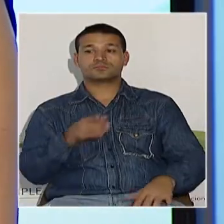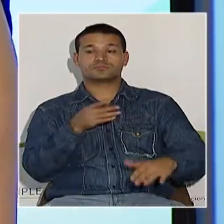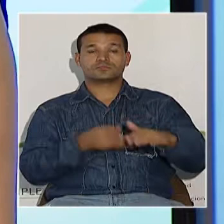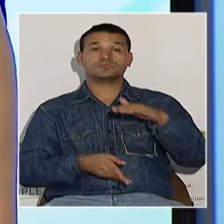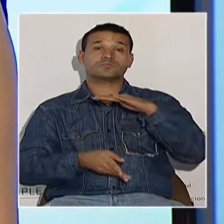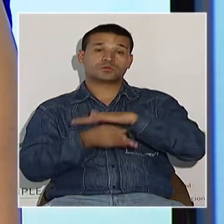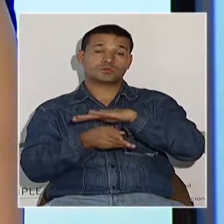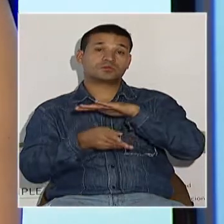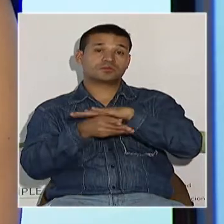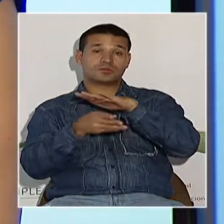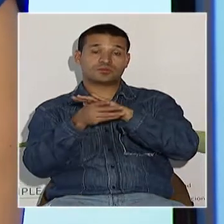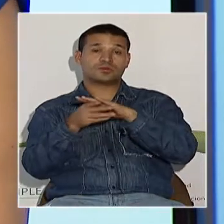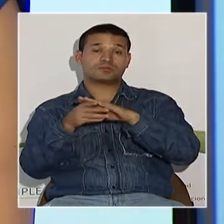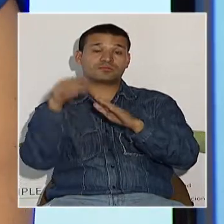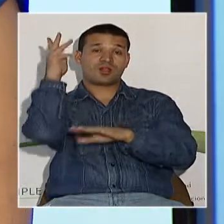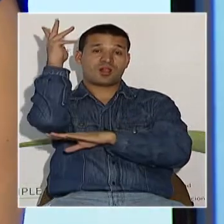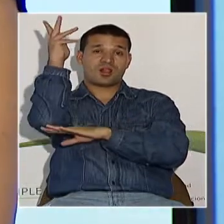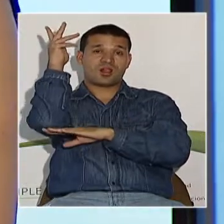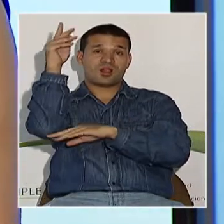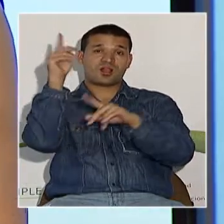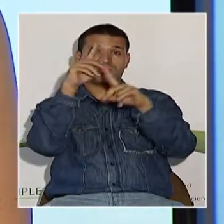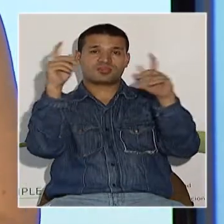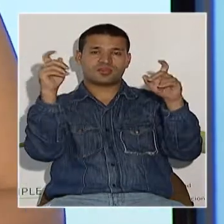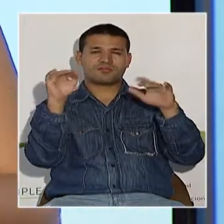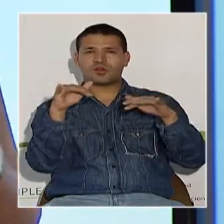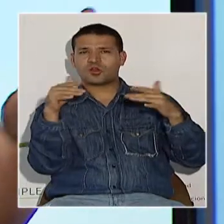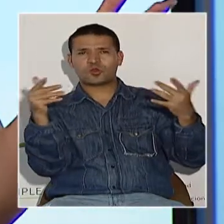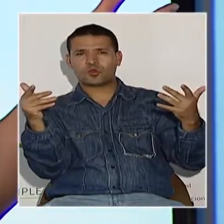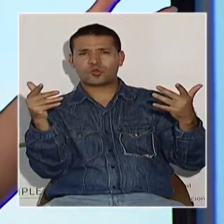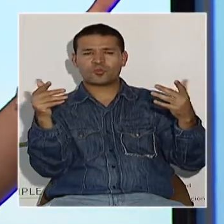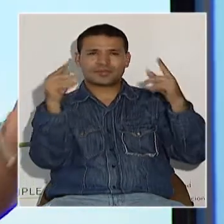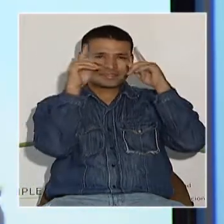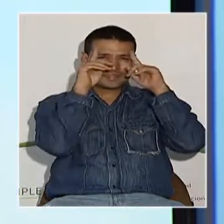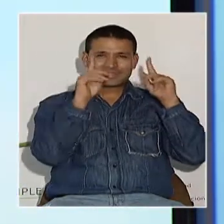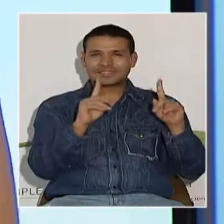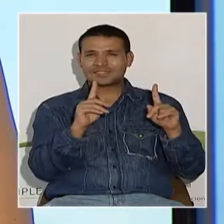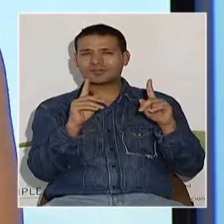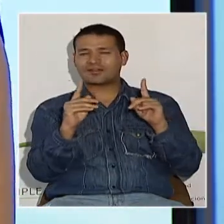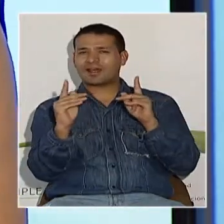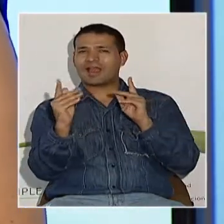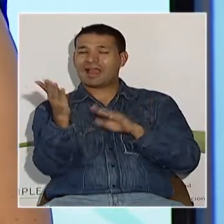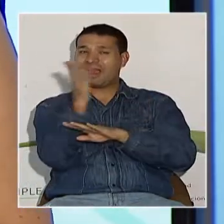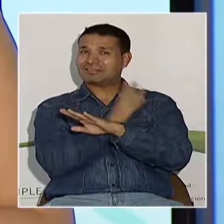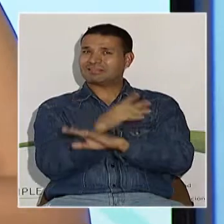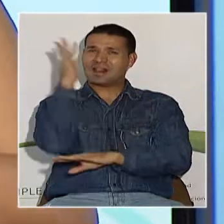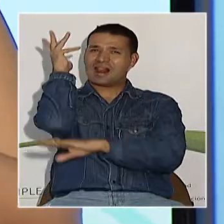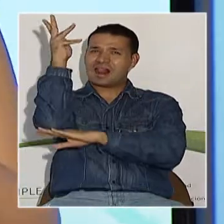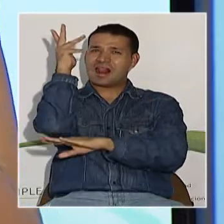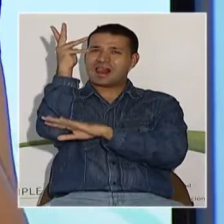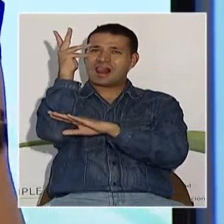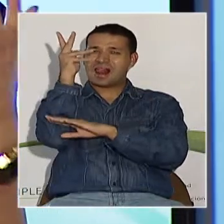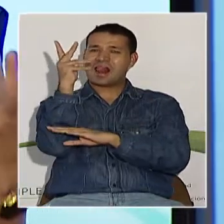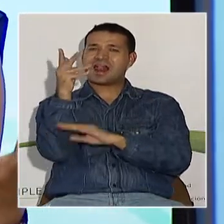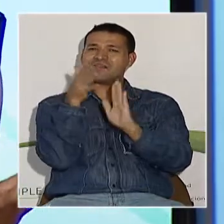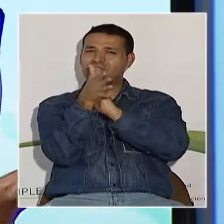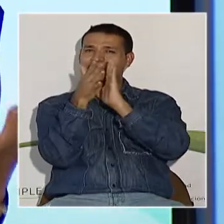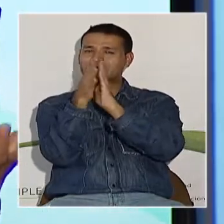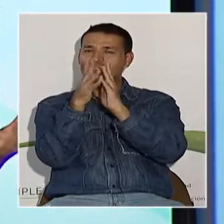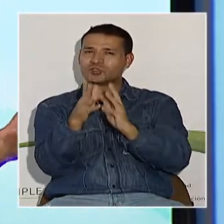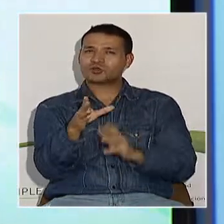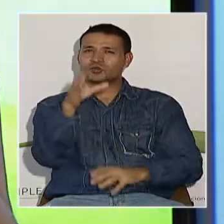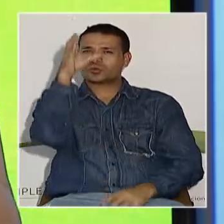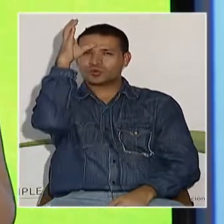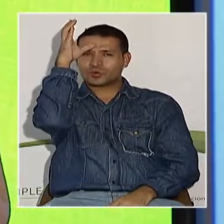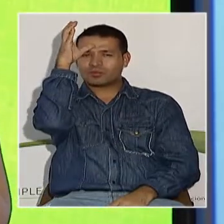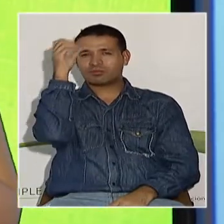Continuamos ahora con la última parte, que es cómo tomar una decisión con toda esta información que nos han brindado hoy. Tal vez hayamos